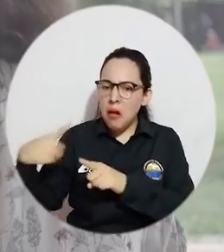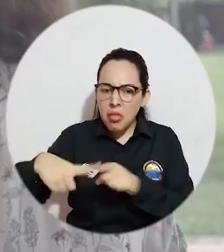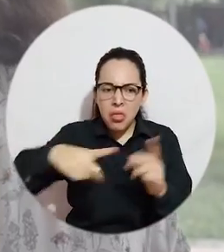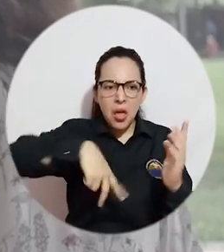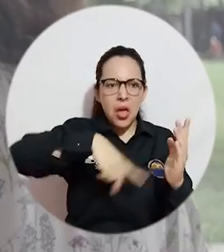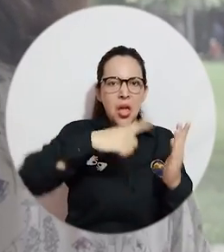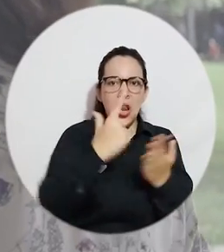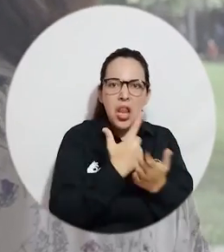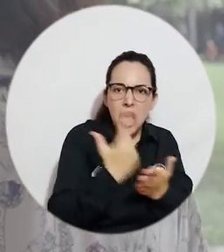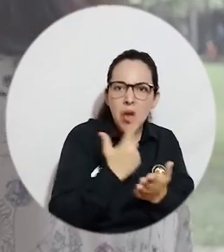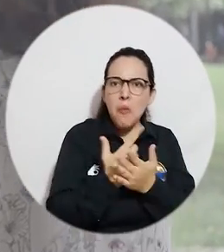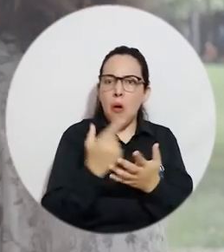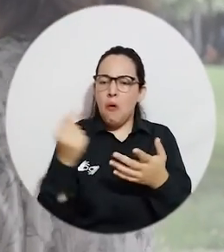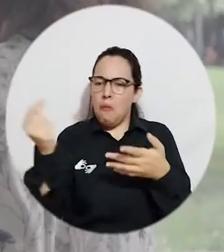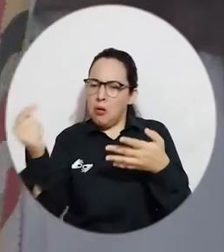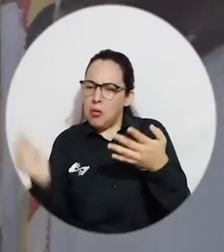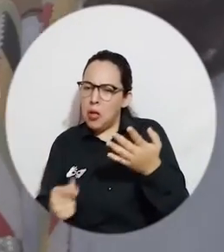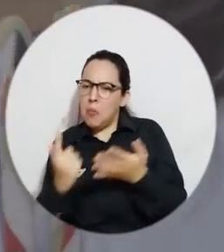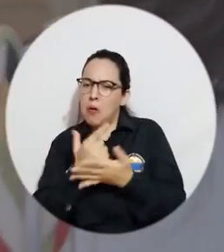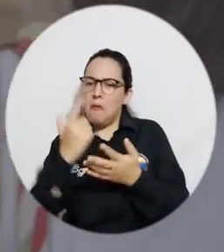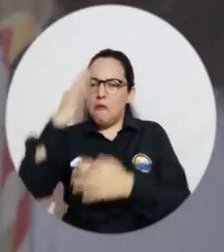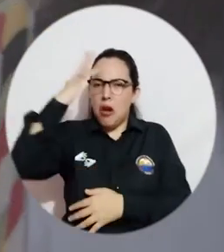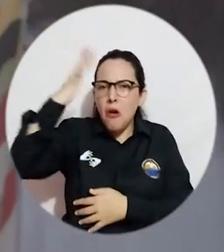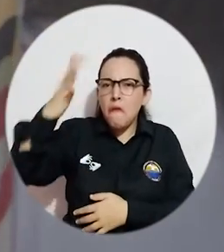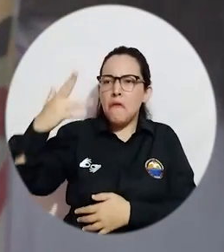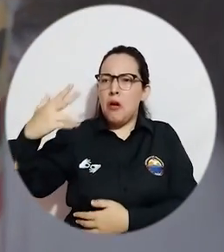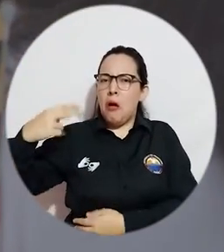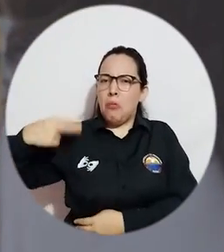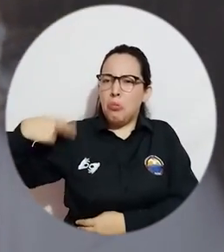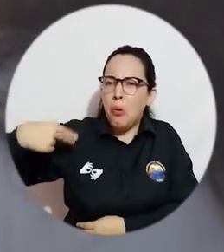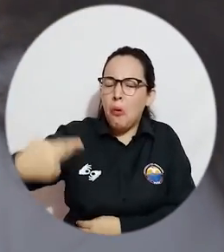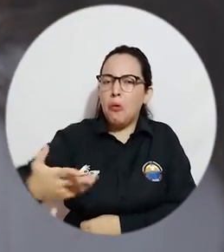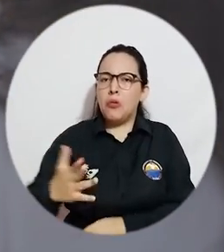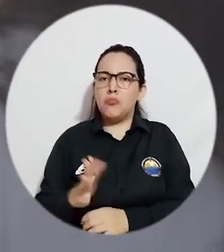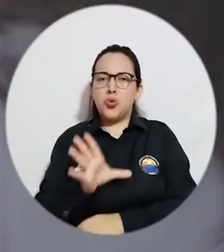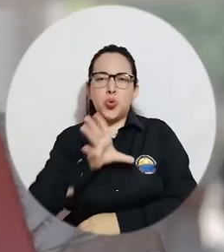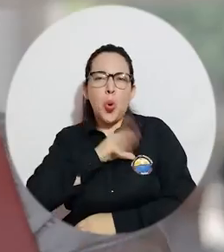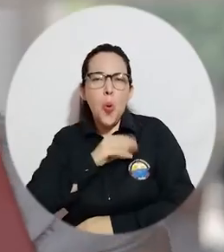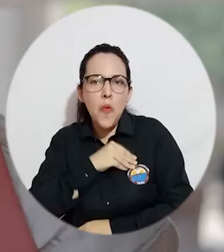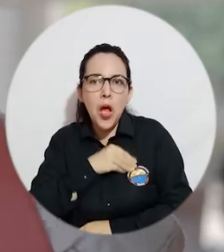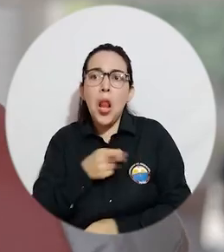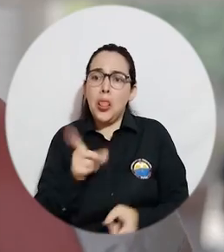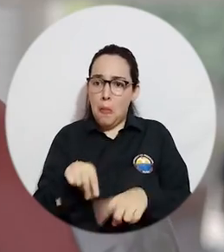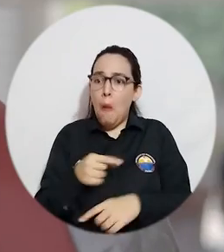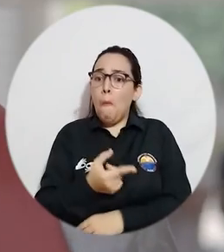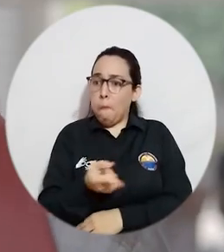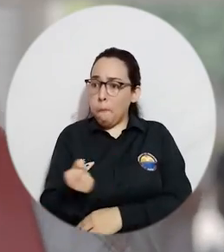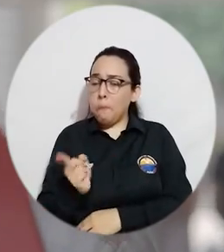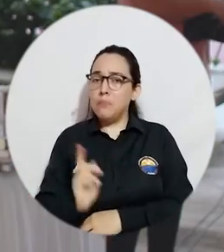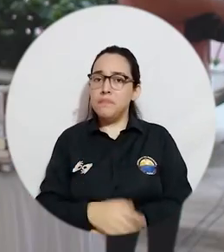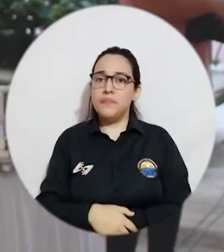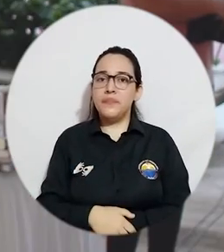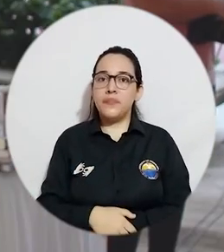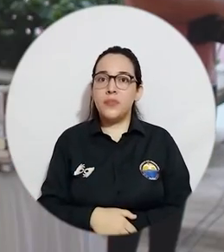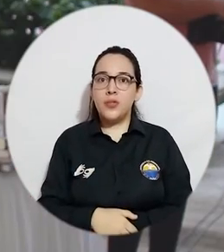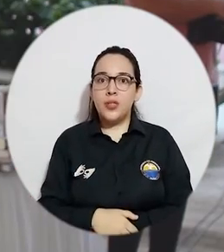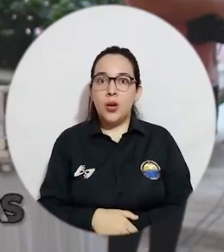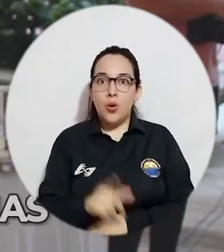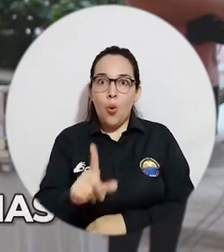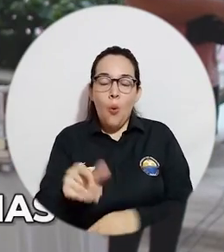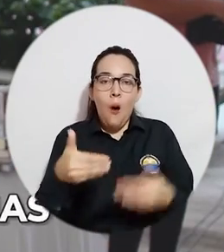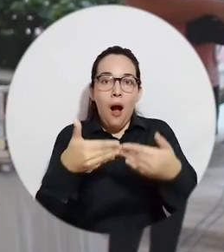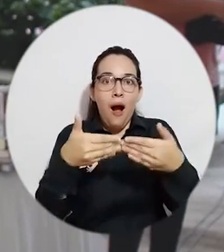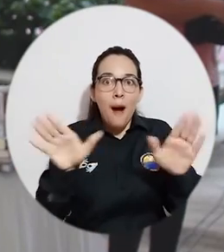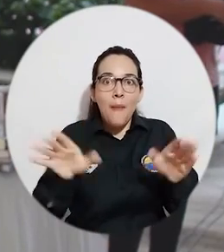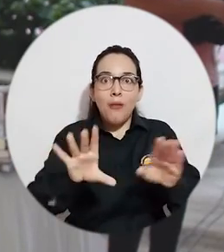diferentes libros, diferentes tipos de libros, de filosofía, de historia, novelas también.